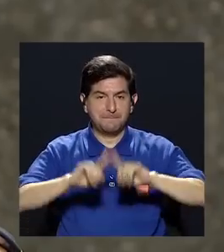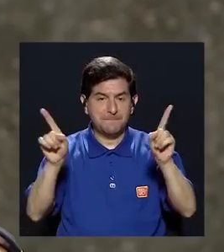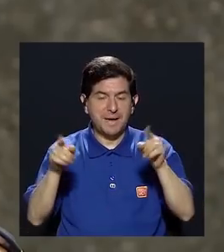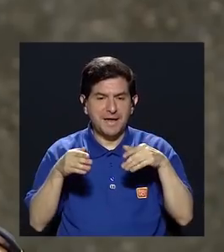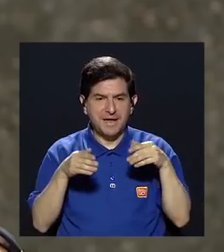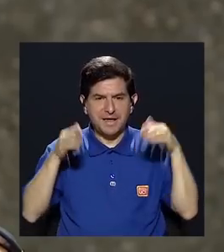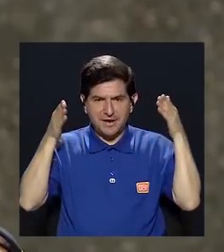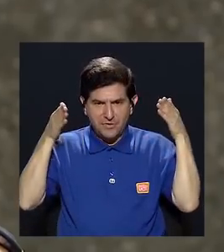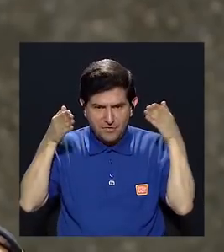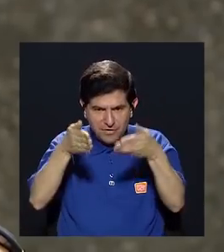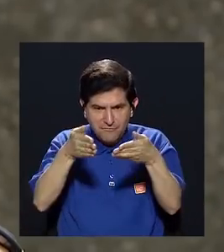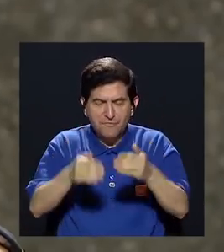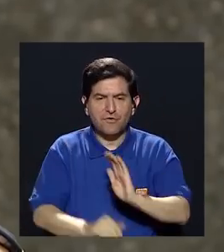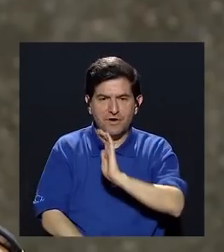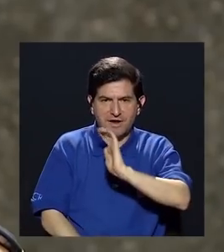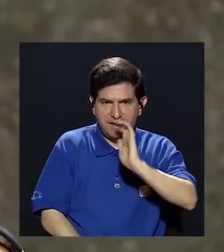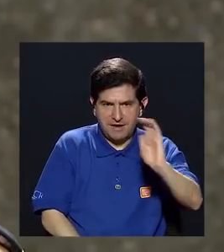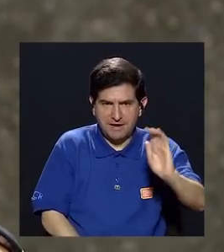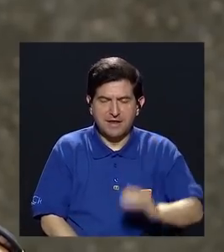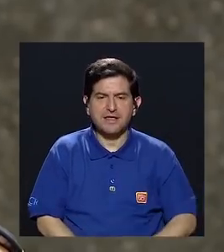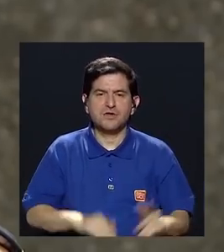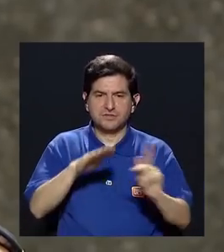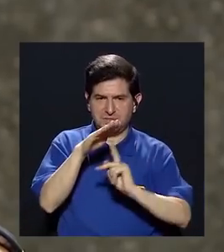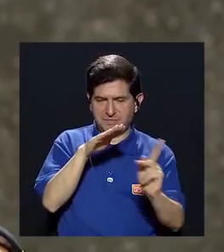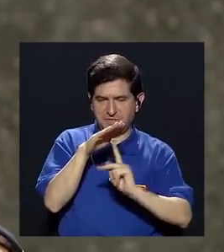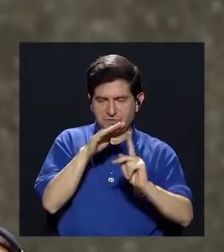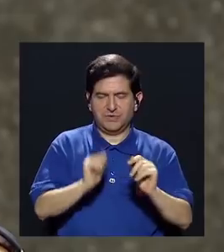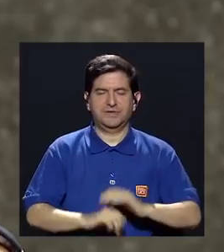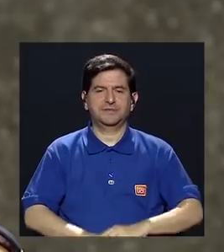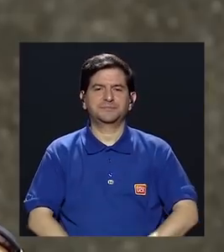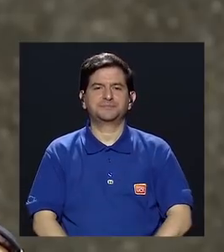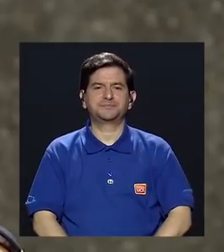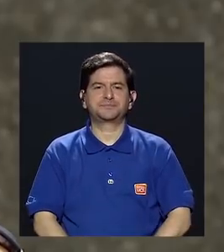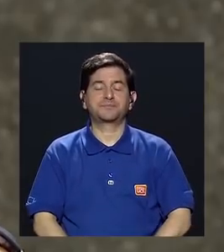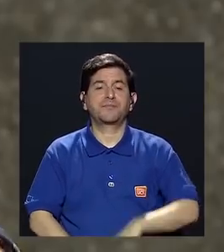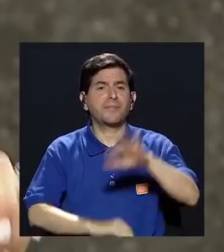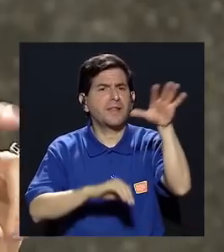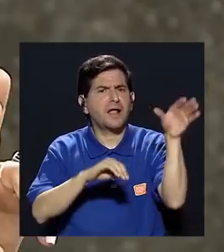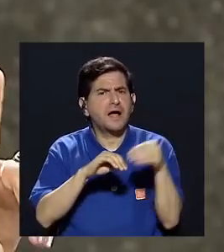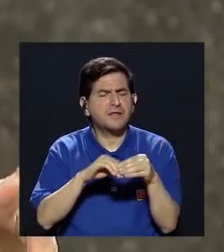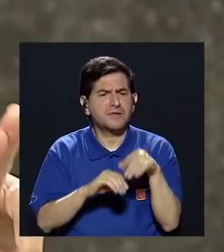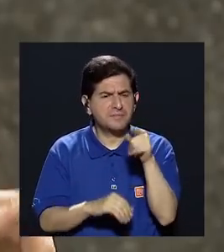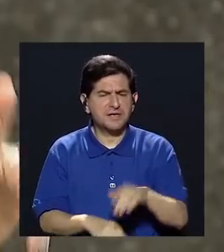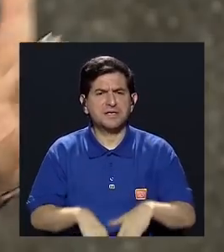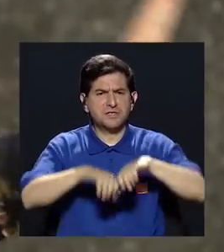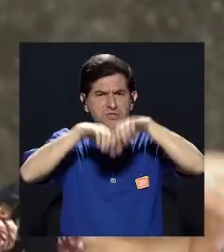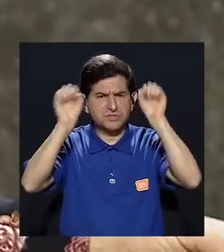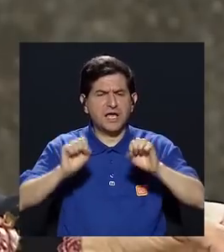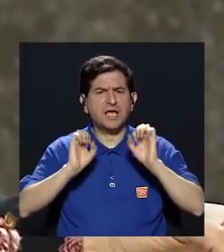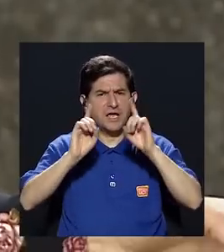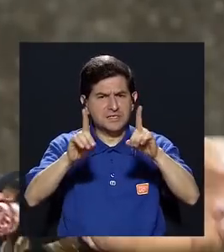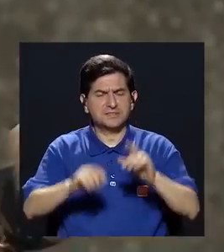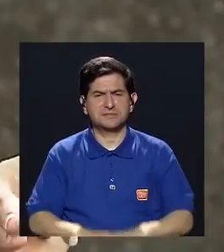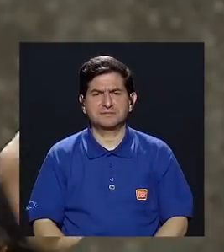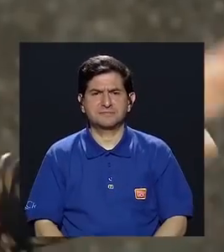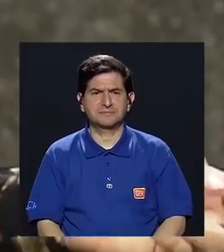Pero nuestro enfoque principal son los niños preescolares. Preescolares. Y además estos van al sistema